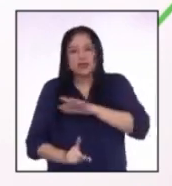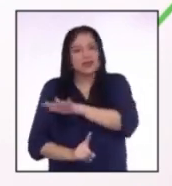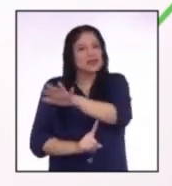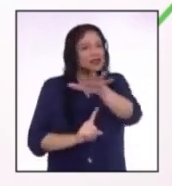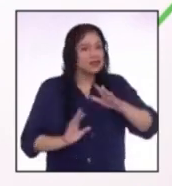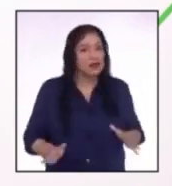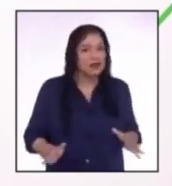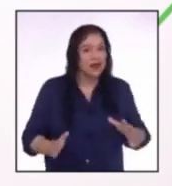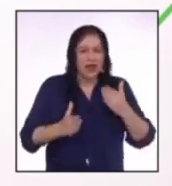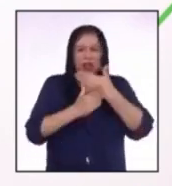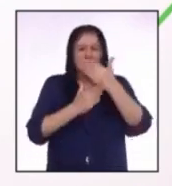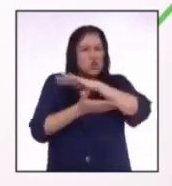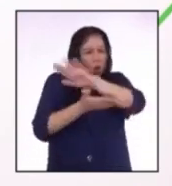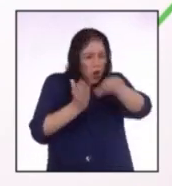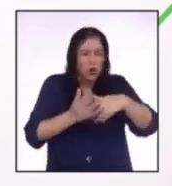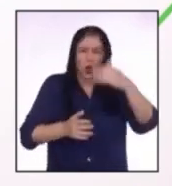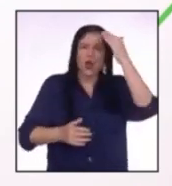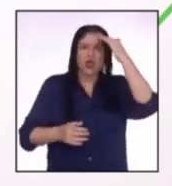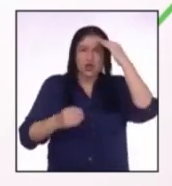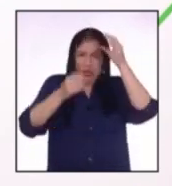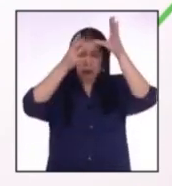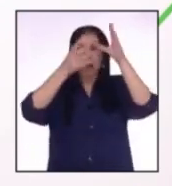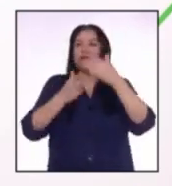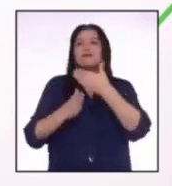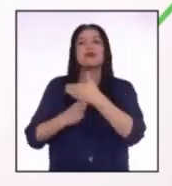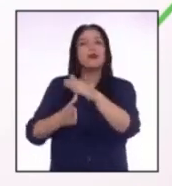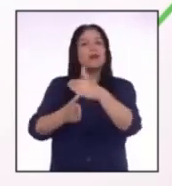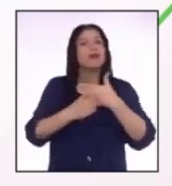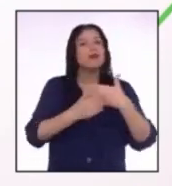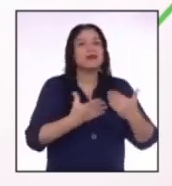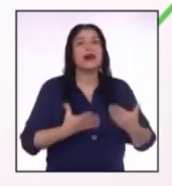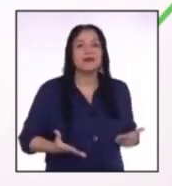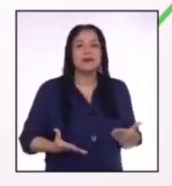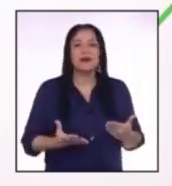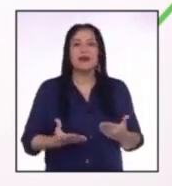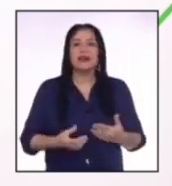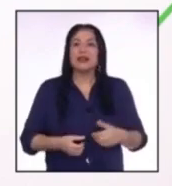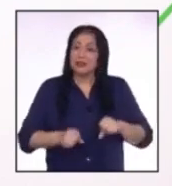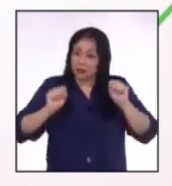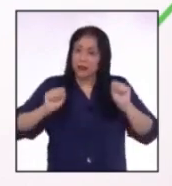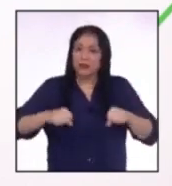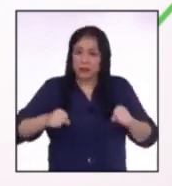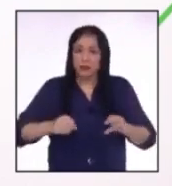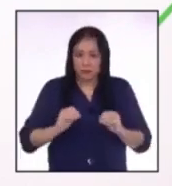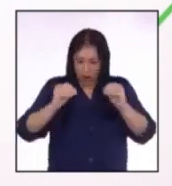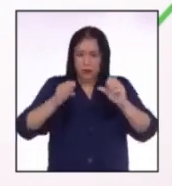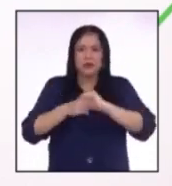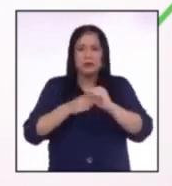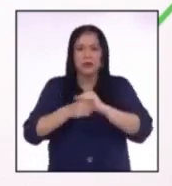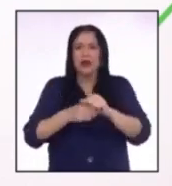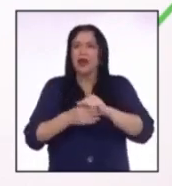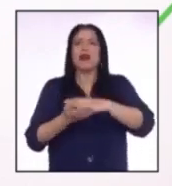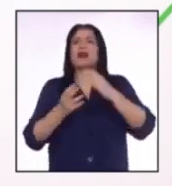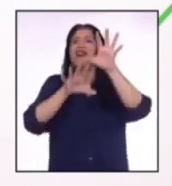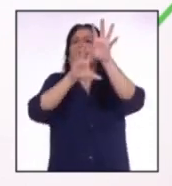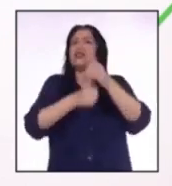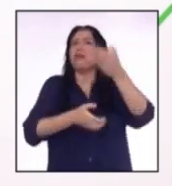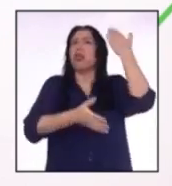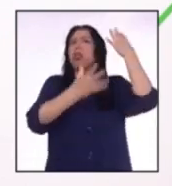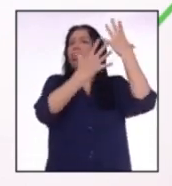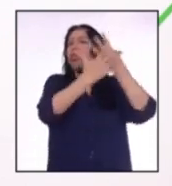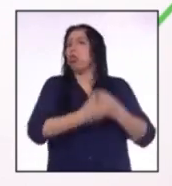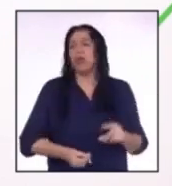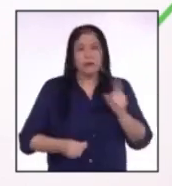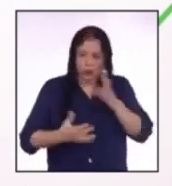compartamos todo lo que sepamos y si es posible pongamos en práctica para que no sean olvidadas todas nuestras tradiciones